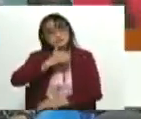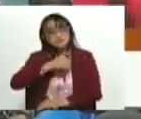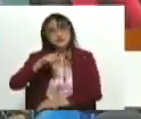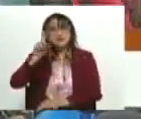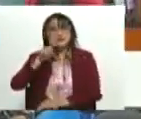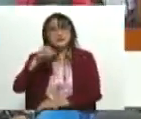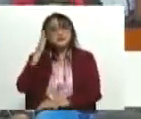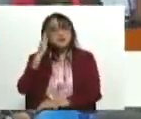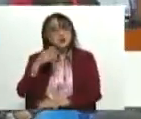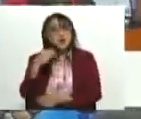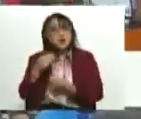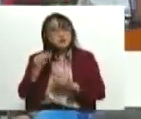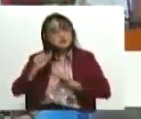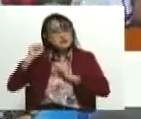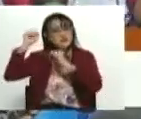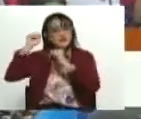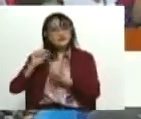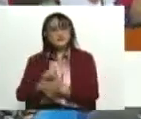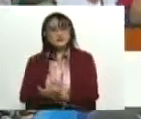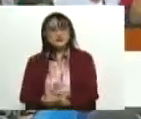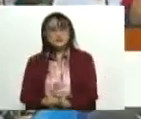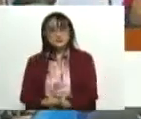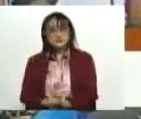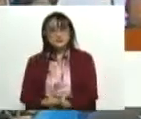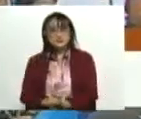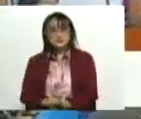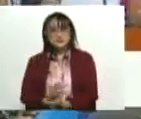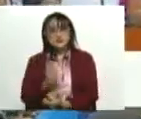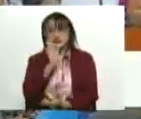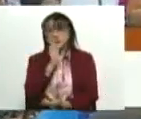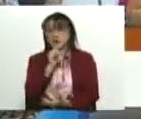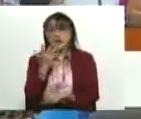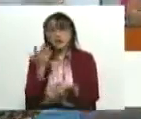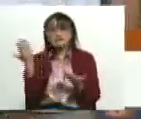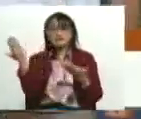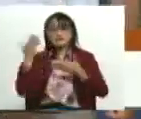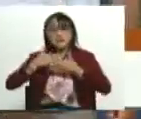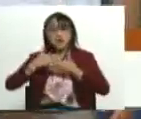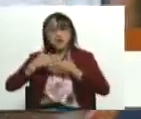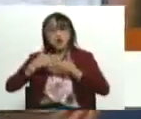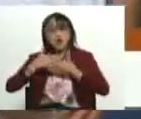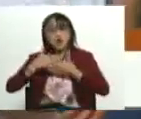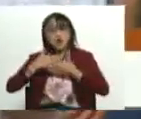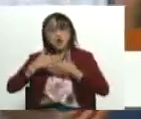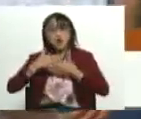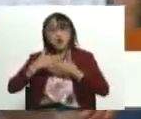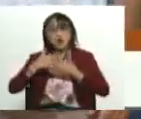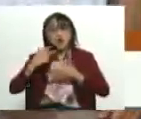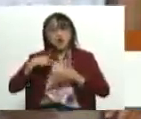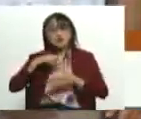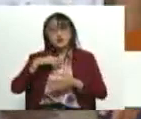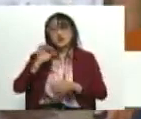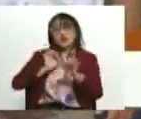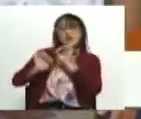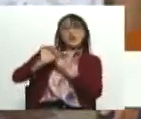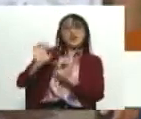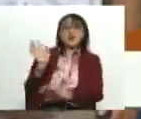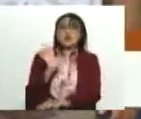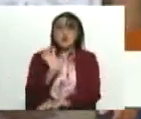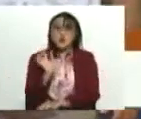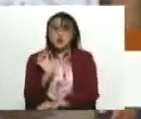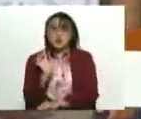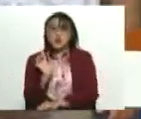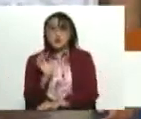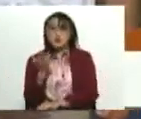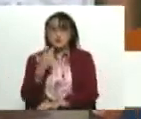también sabe cómo vencer. No ha habido obstáculo que nosotros le hayamos sacado el cuerpo. Al contrario, cada